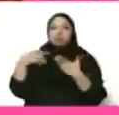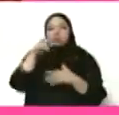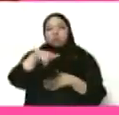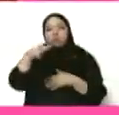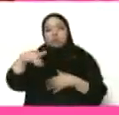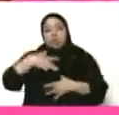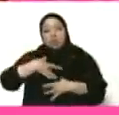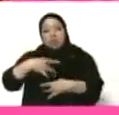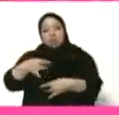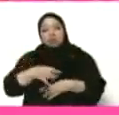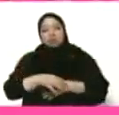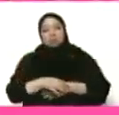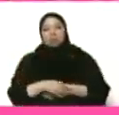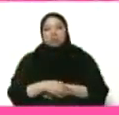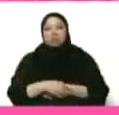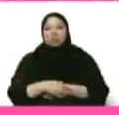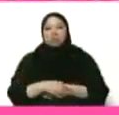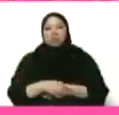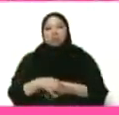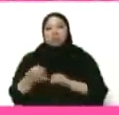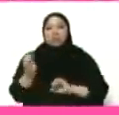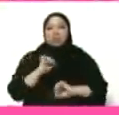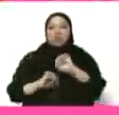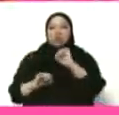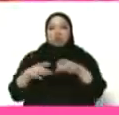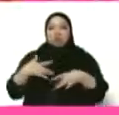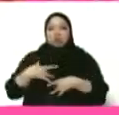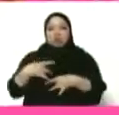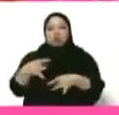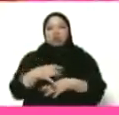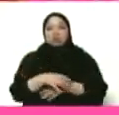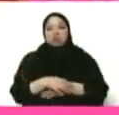de inteligencia y de contrainteligencia.